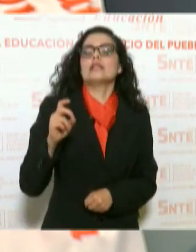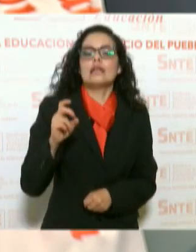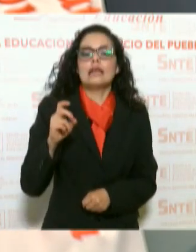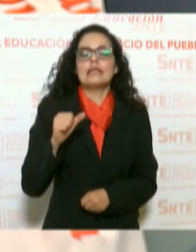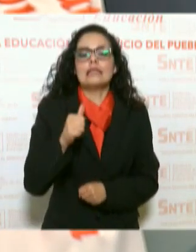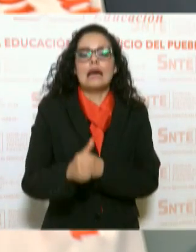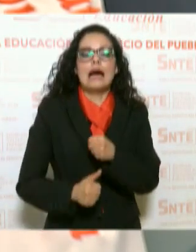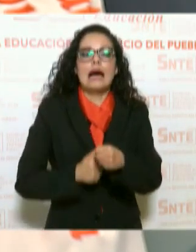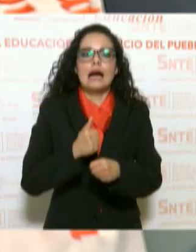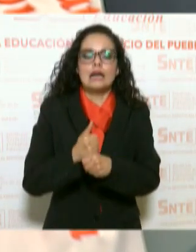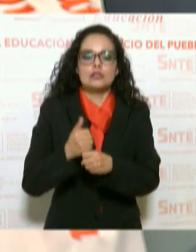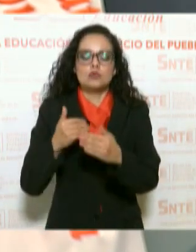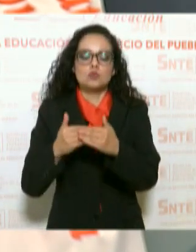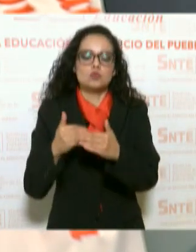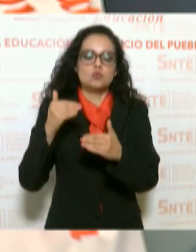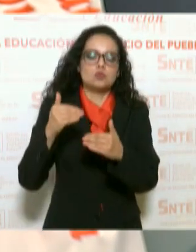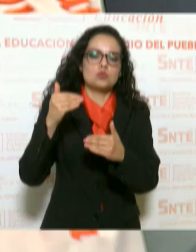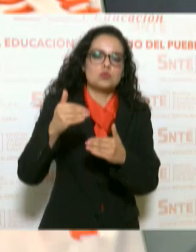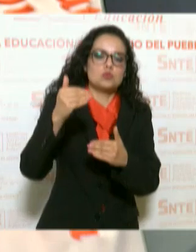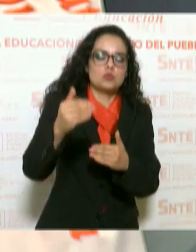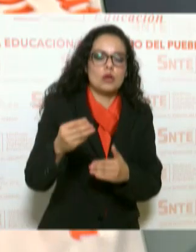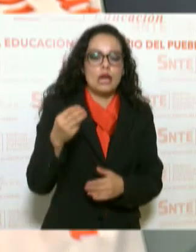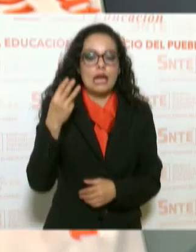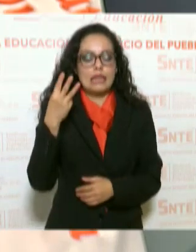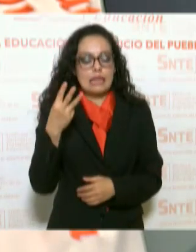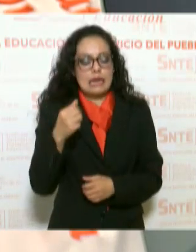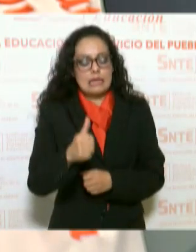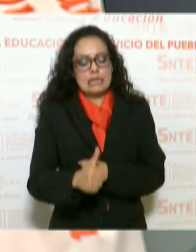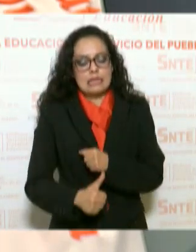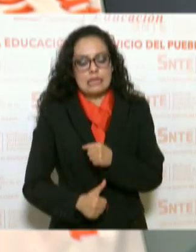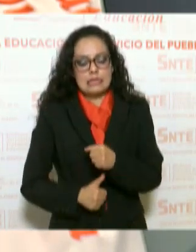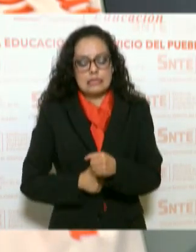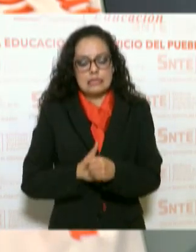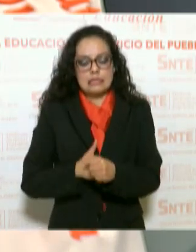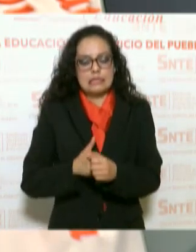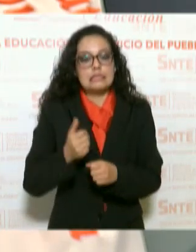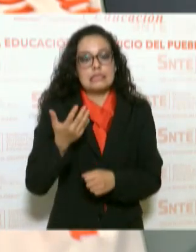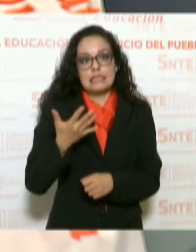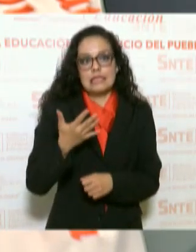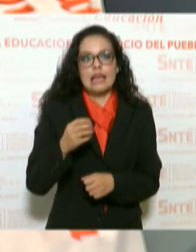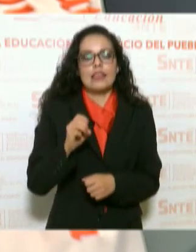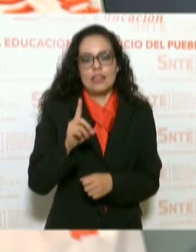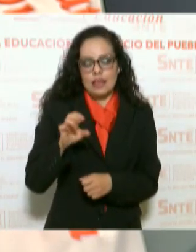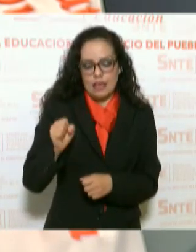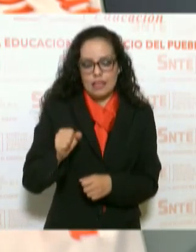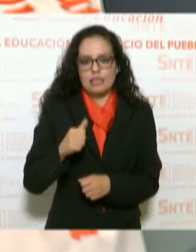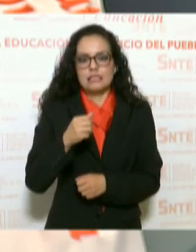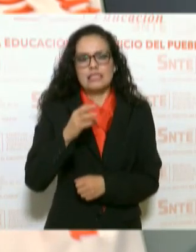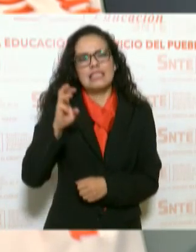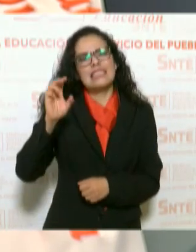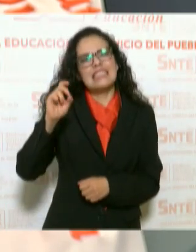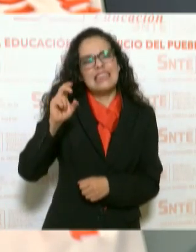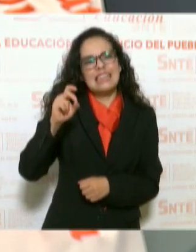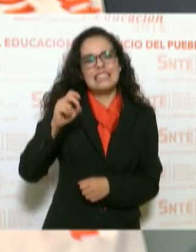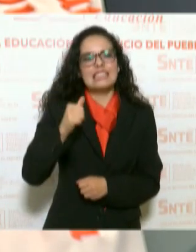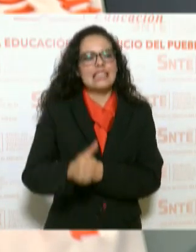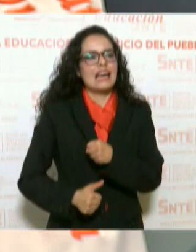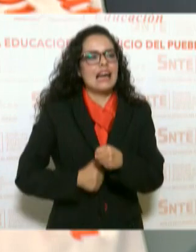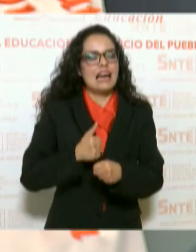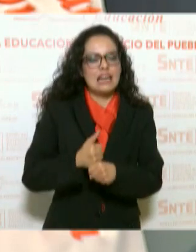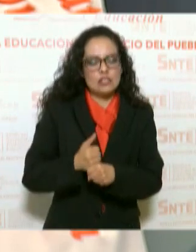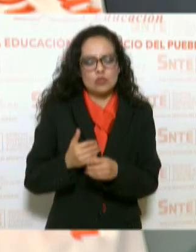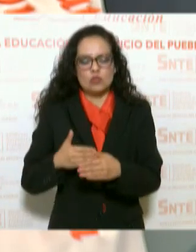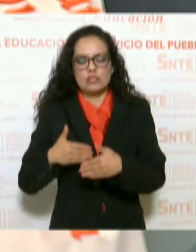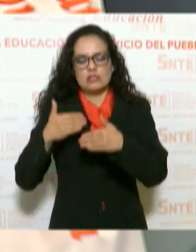de su fundación. 3 décadas se dice fácil, pero son 30 años de perseverancia